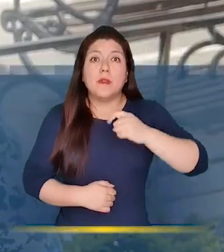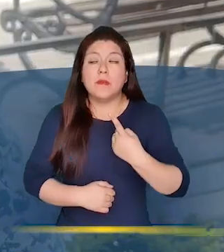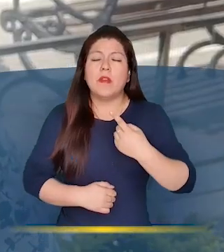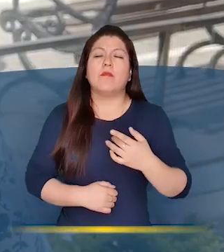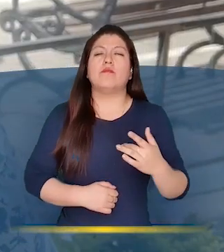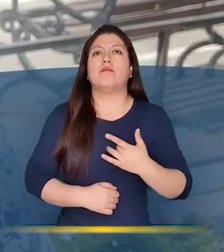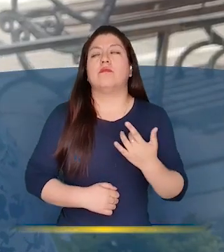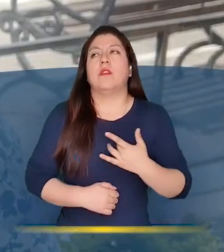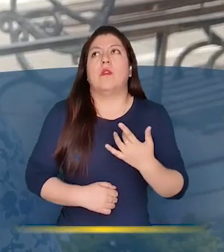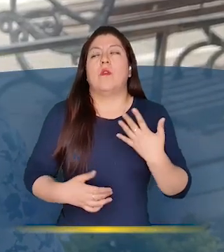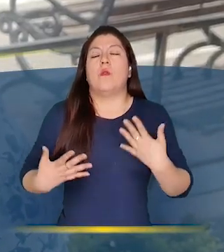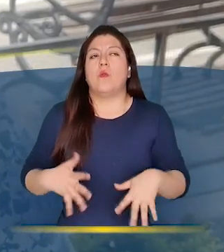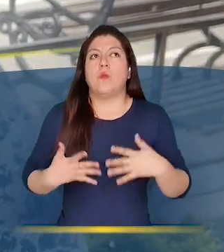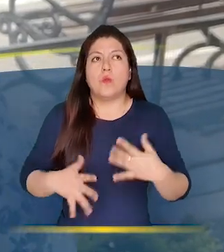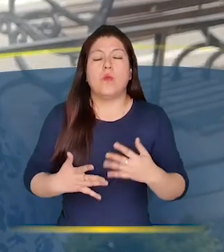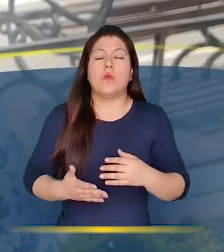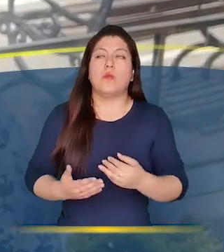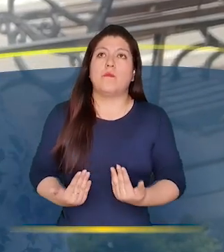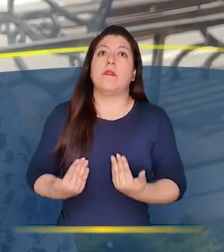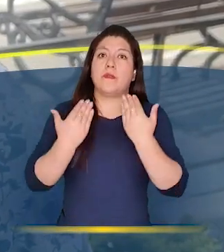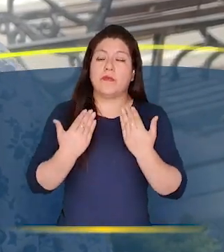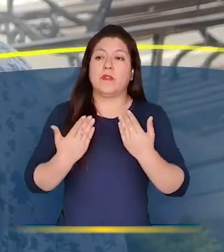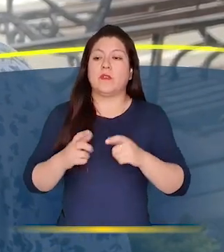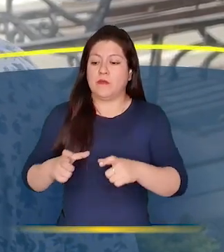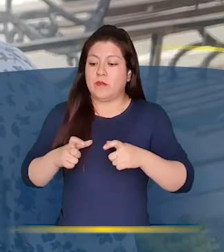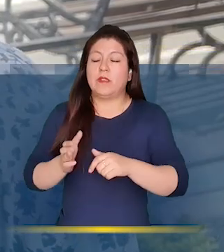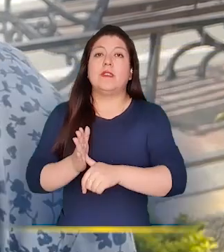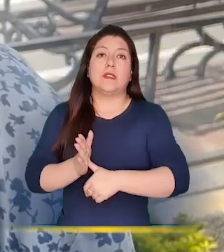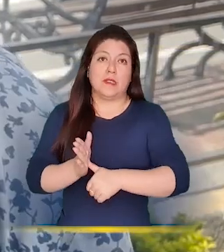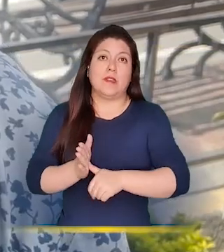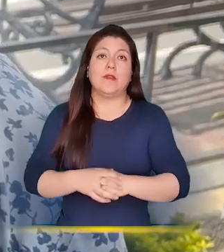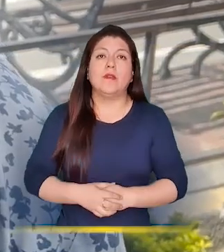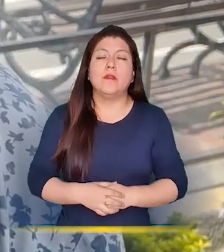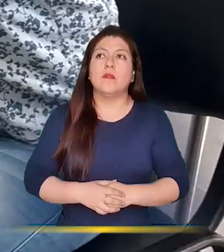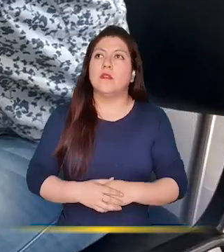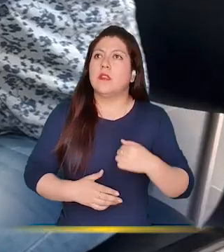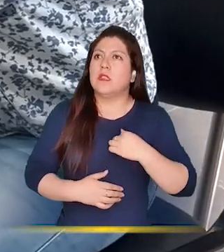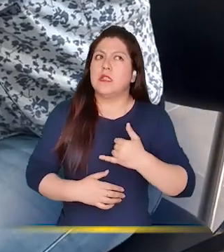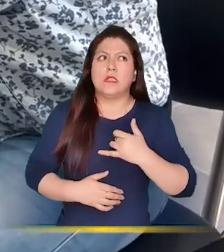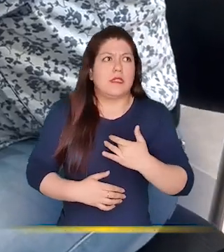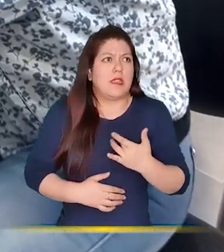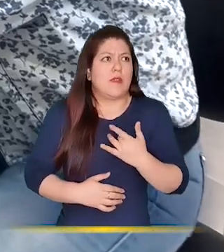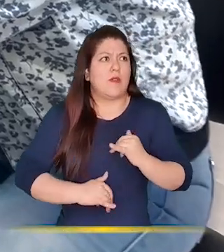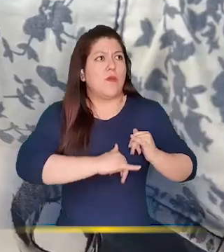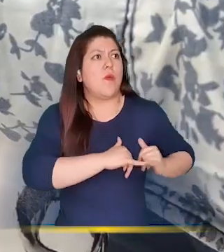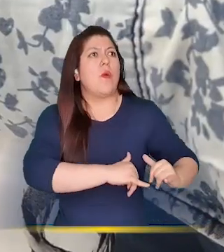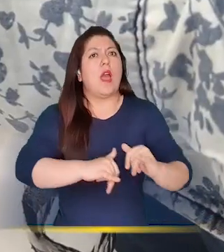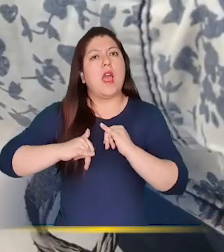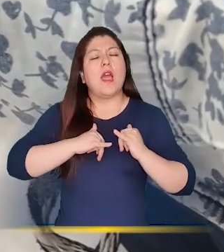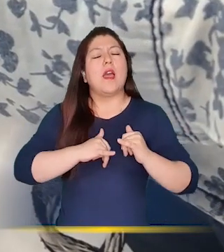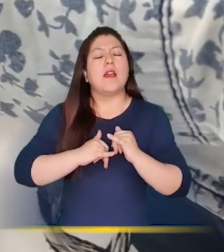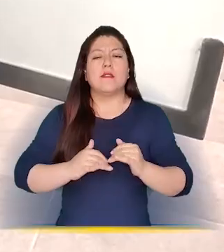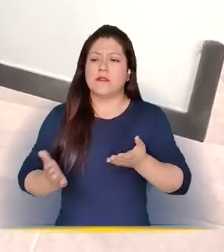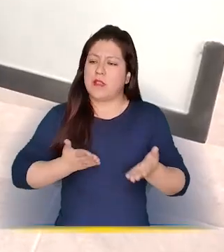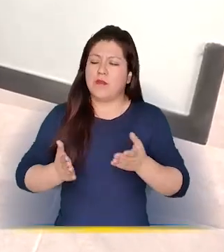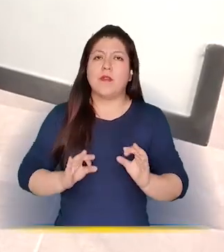siento primero privilegiada porque pues salí favorecida para algo importante como es el tema de la cedulación. Te traten como una persona del común